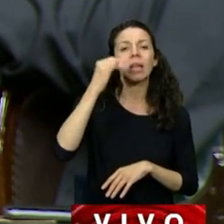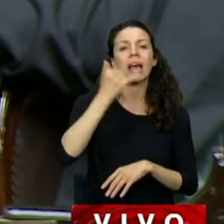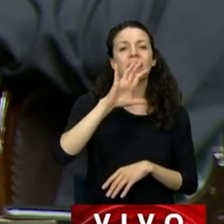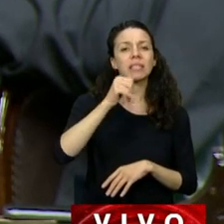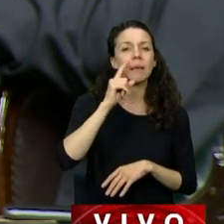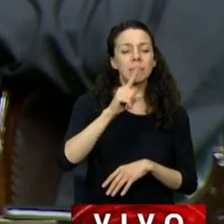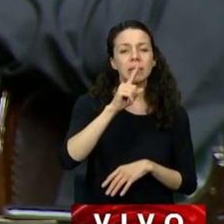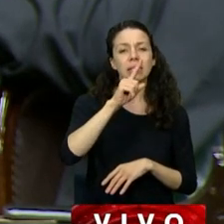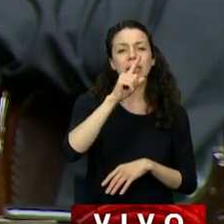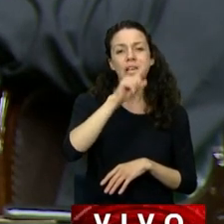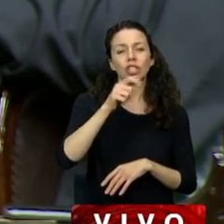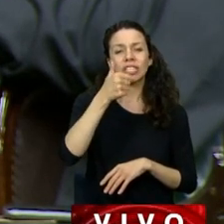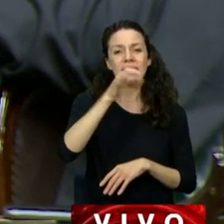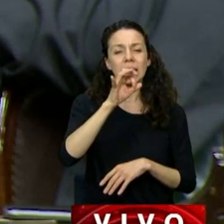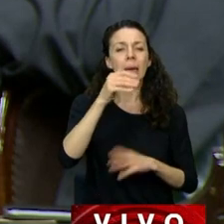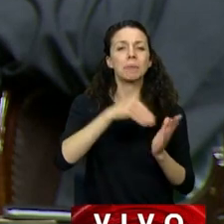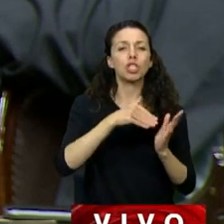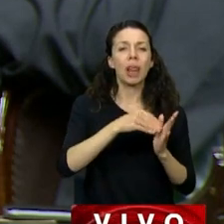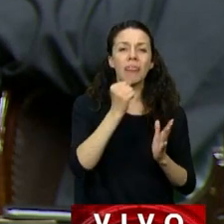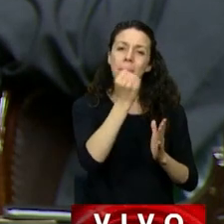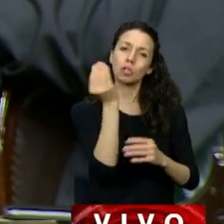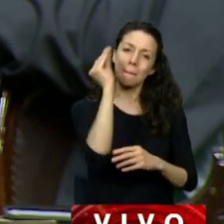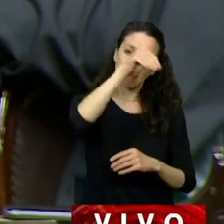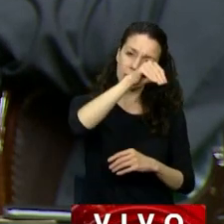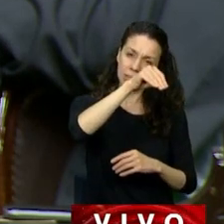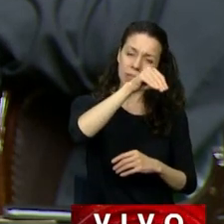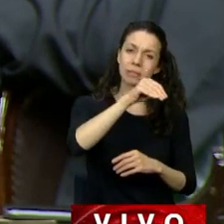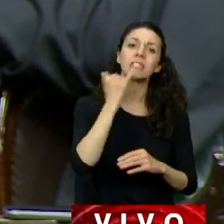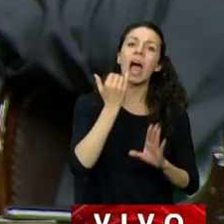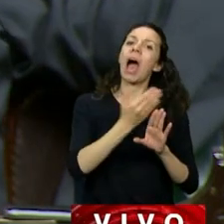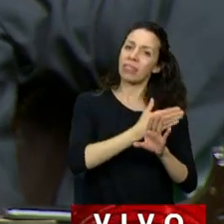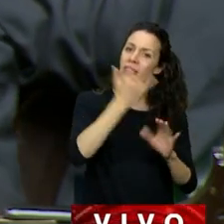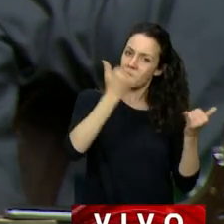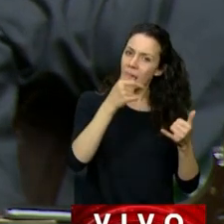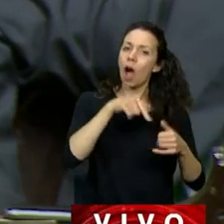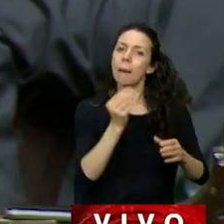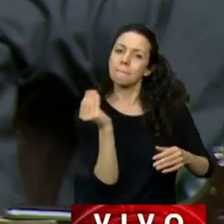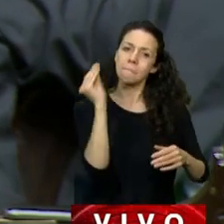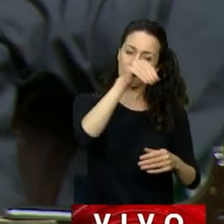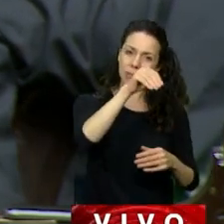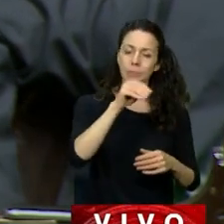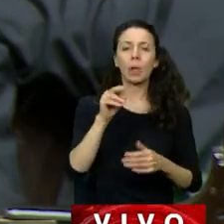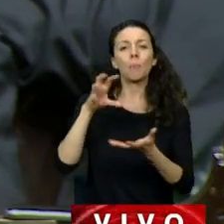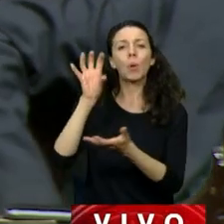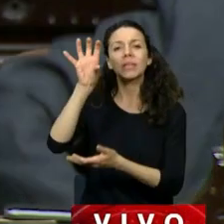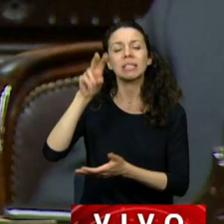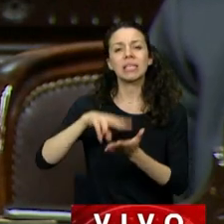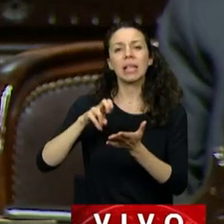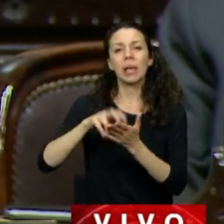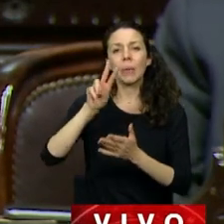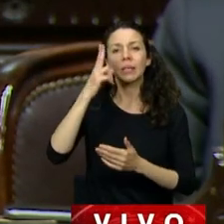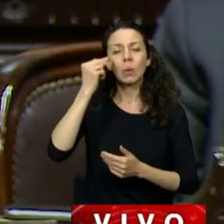16.160 millones de pesos, se le incrementa a lo que ya estaba, a la provincia de Salta